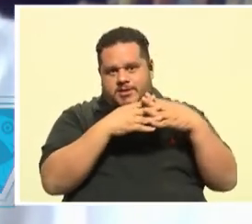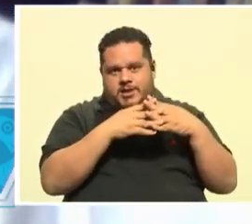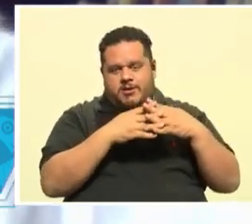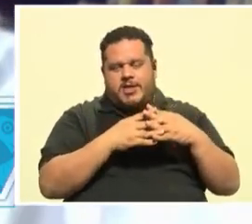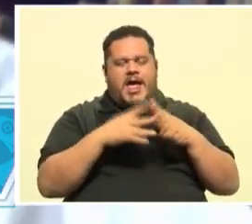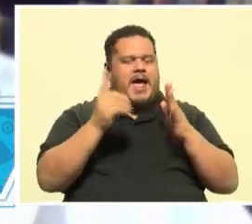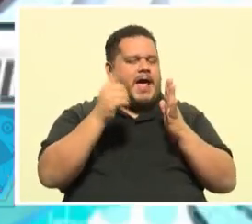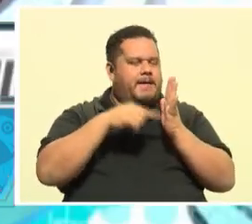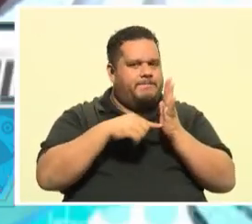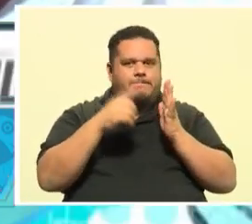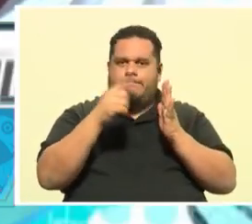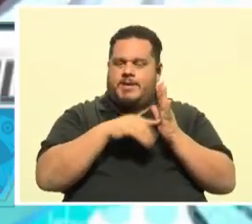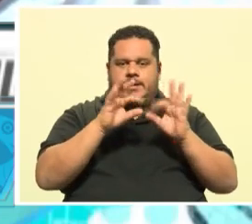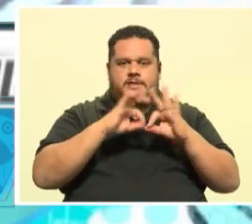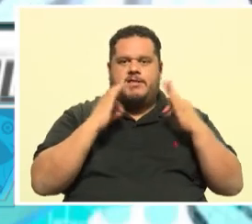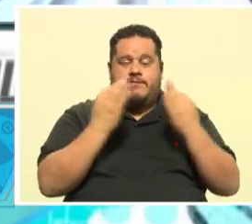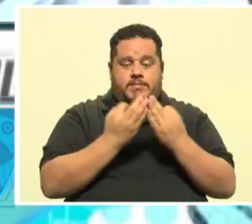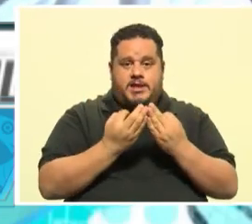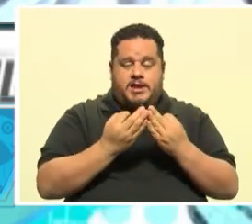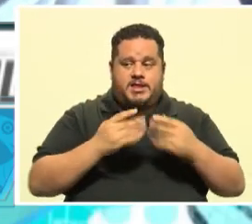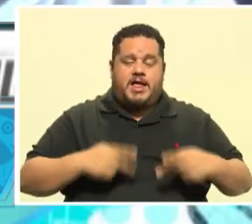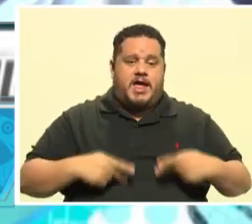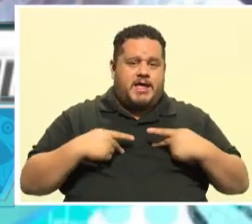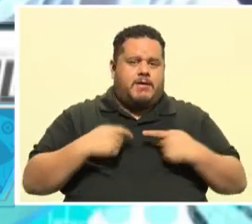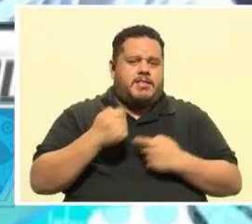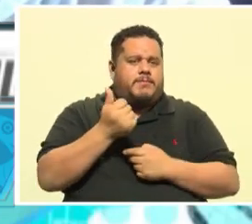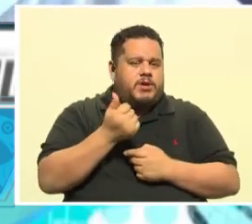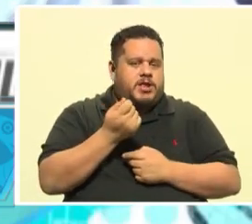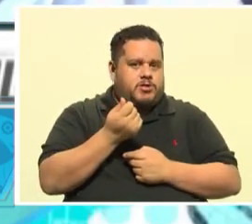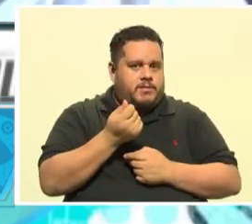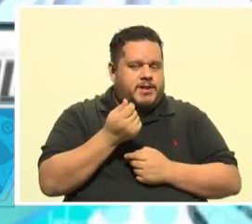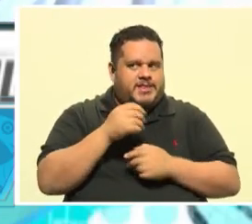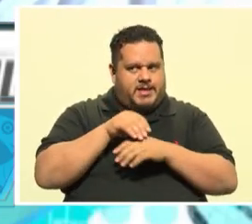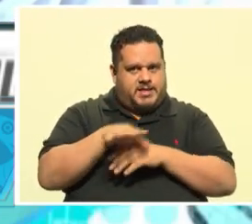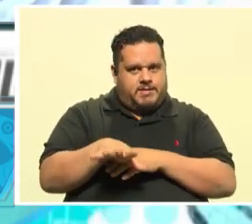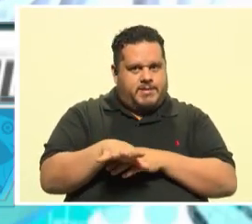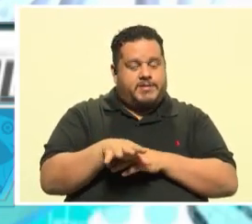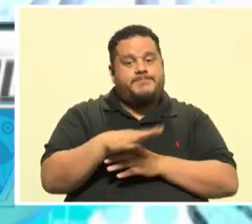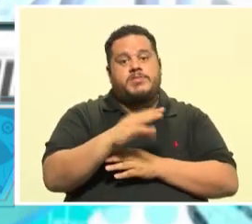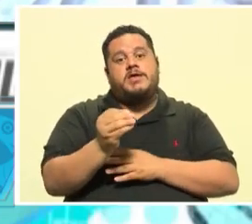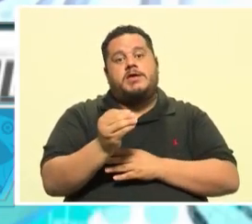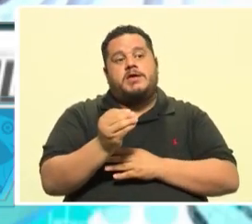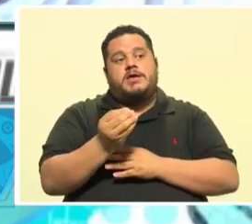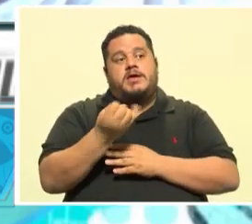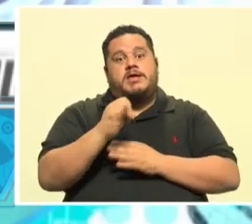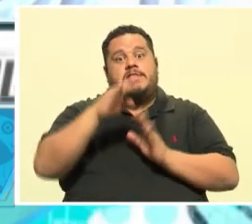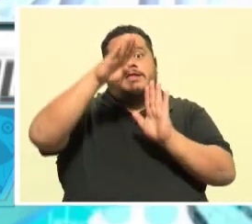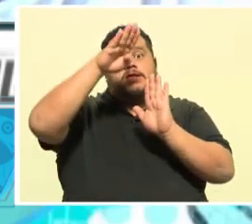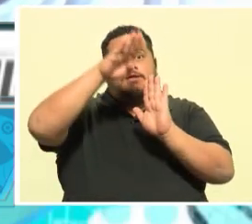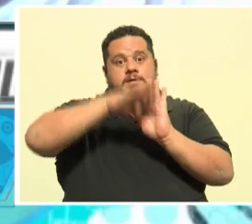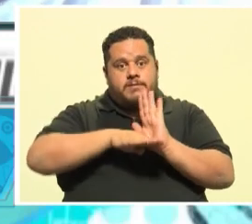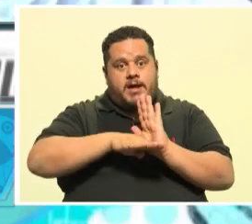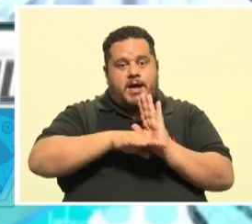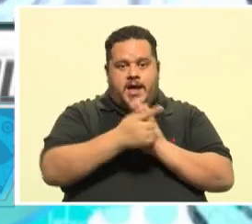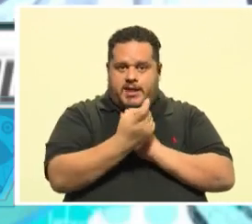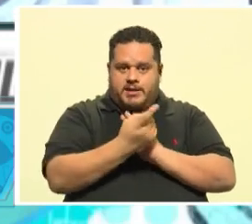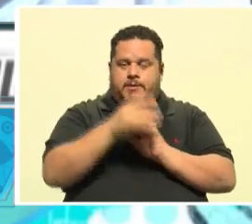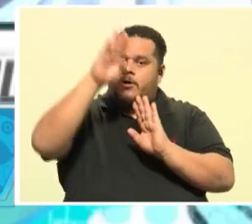en Spanglish, en Estados Unidos, se mantienen. ¿Cuánto aguantará este dique que